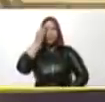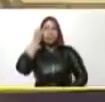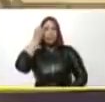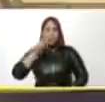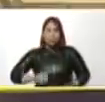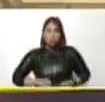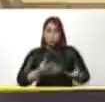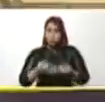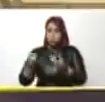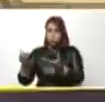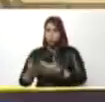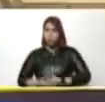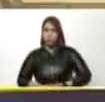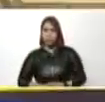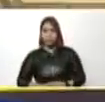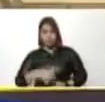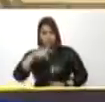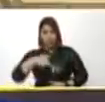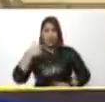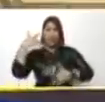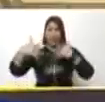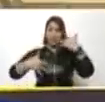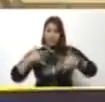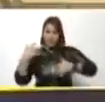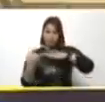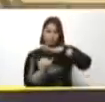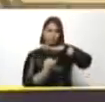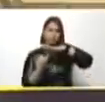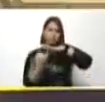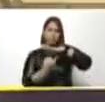aporto en este acto institucional